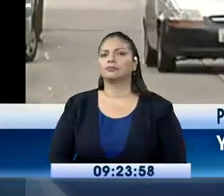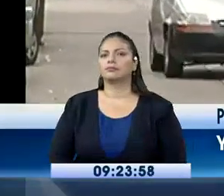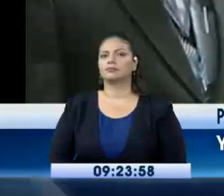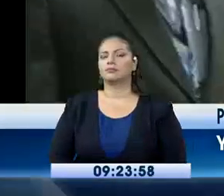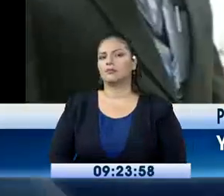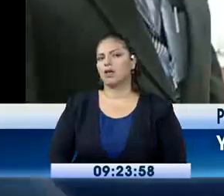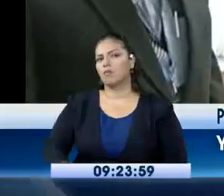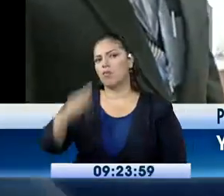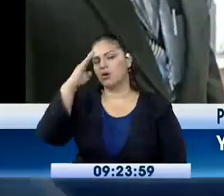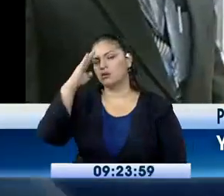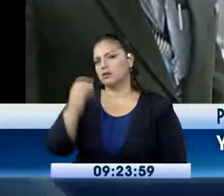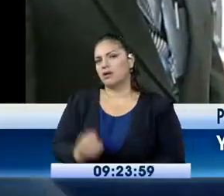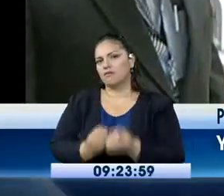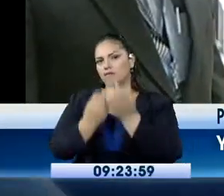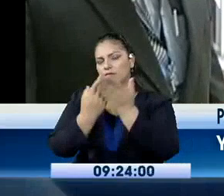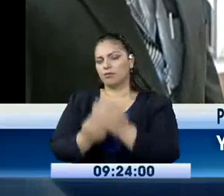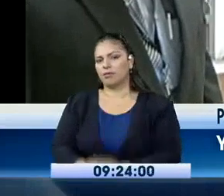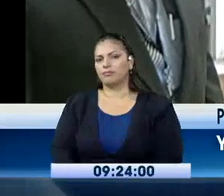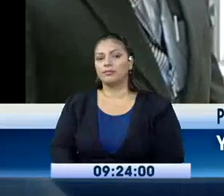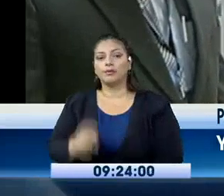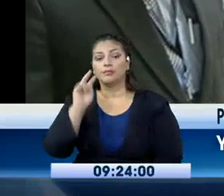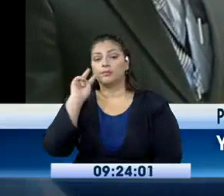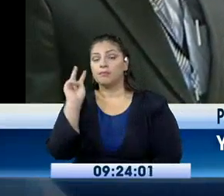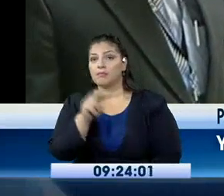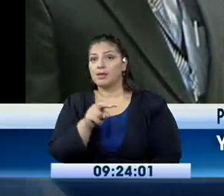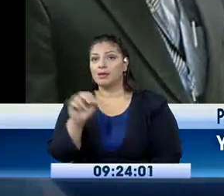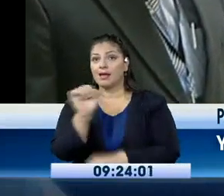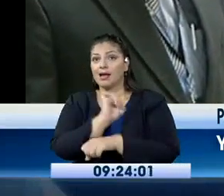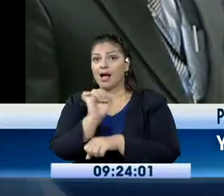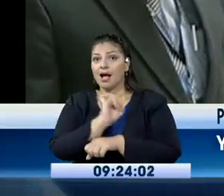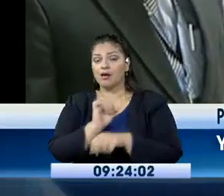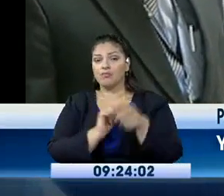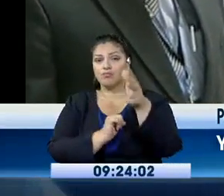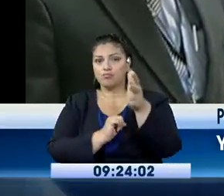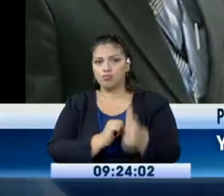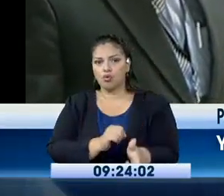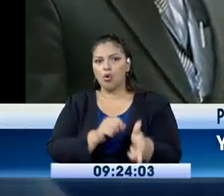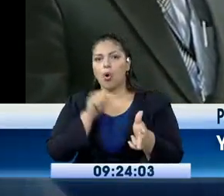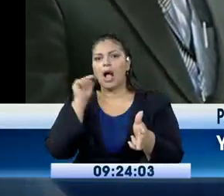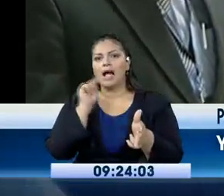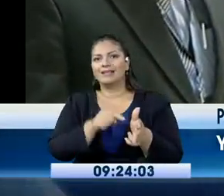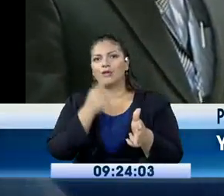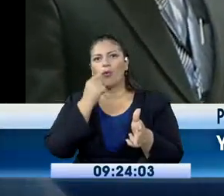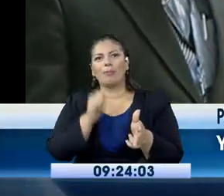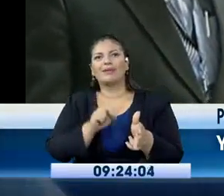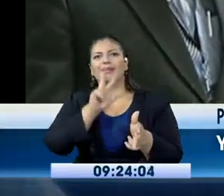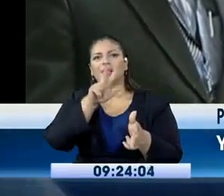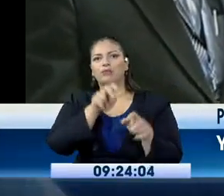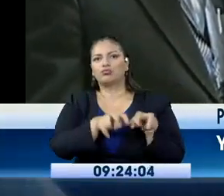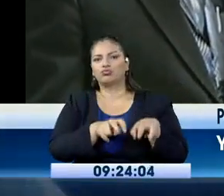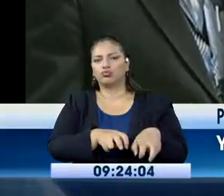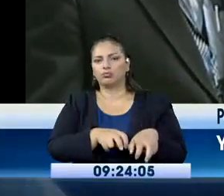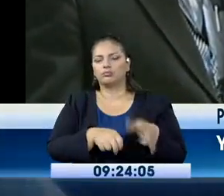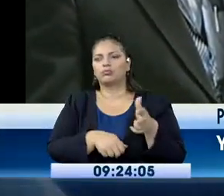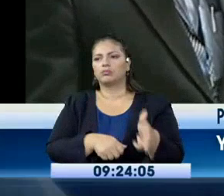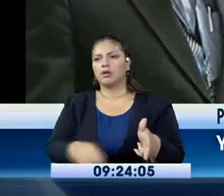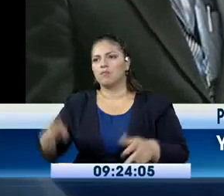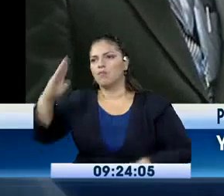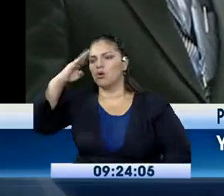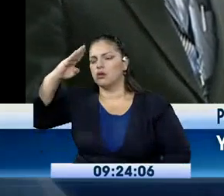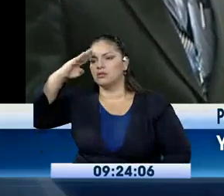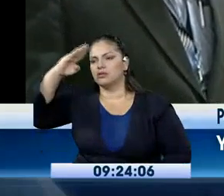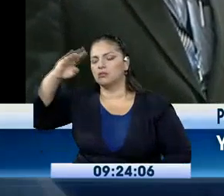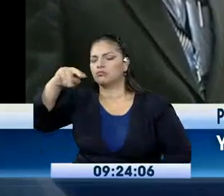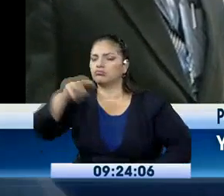que estaba tráfico, para los ciudadanos y se bajan, salen corriendo. Y en uno de camisa de vivir blanca,